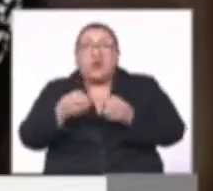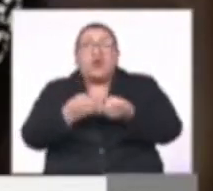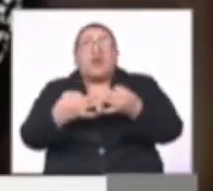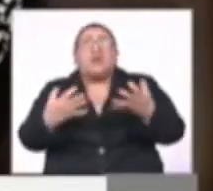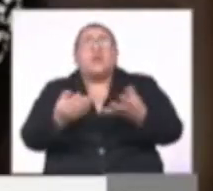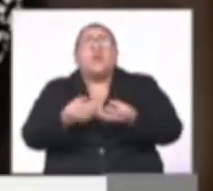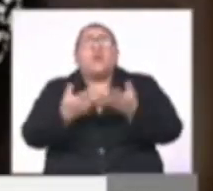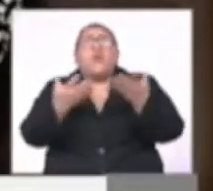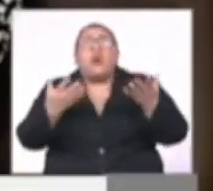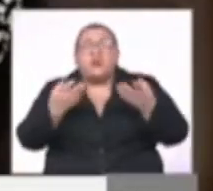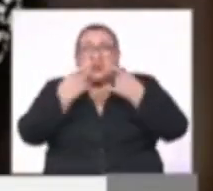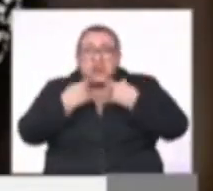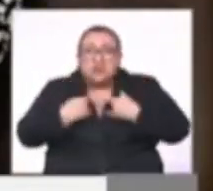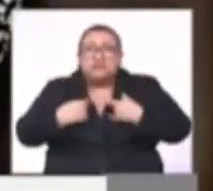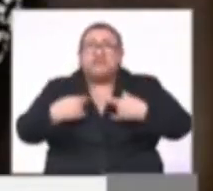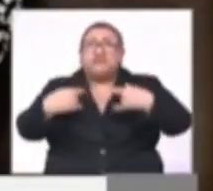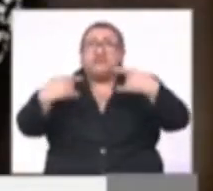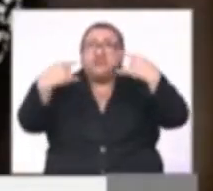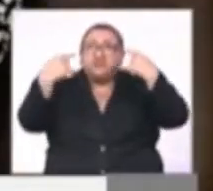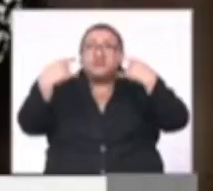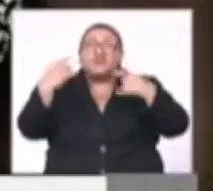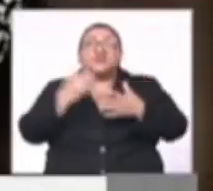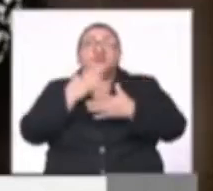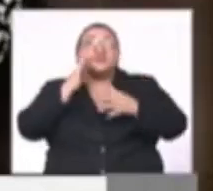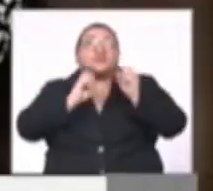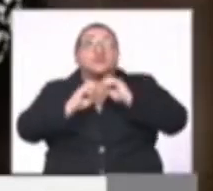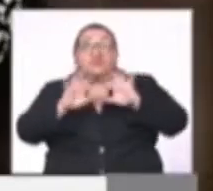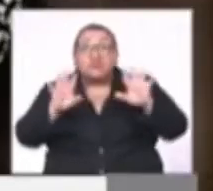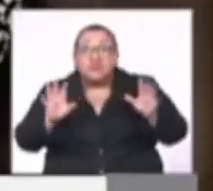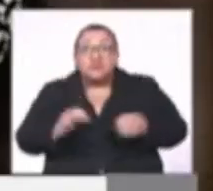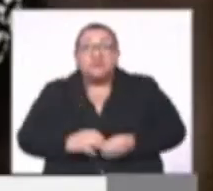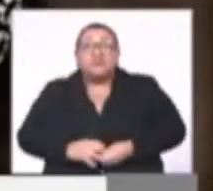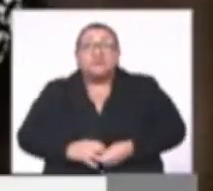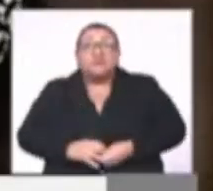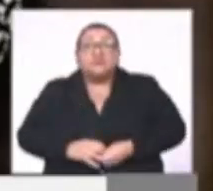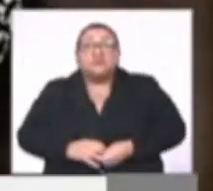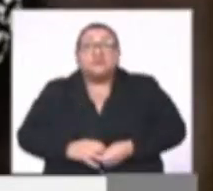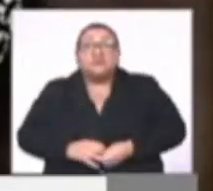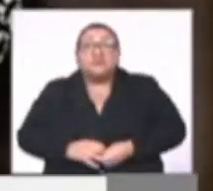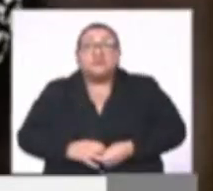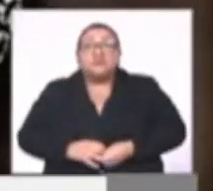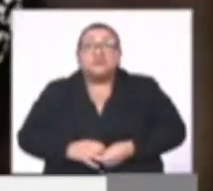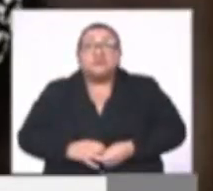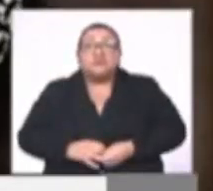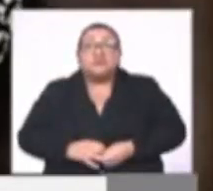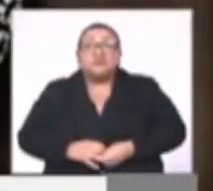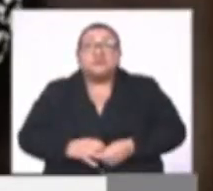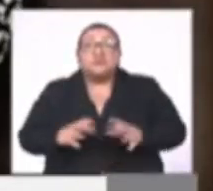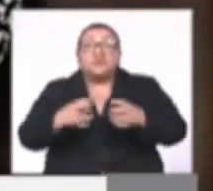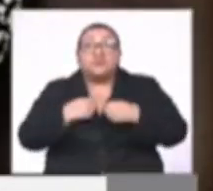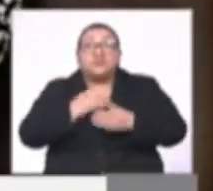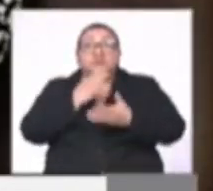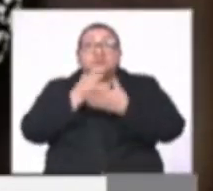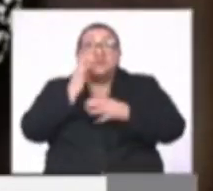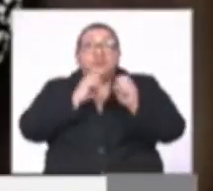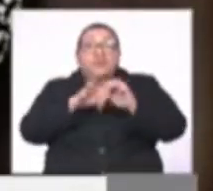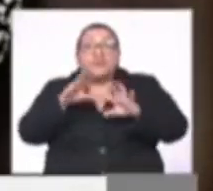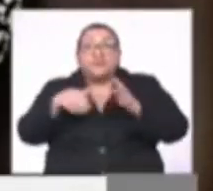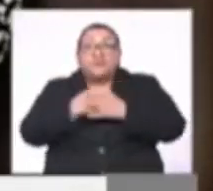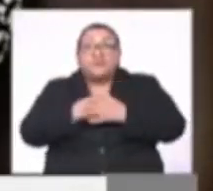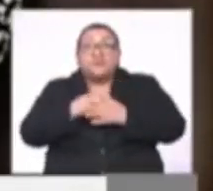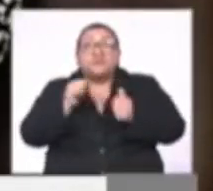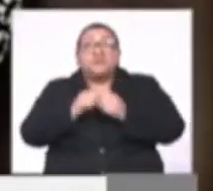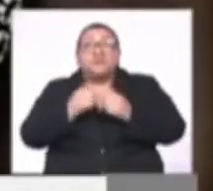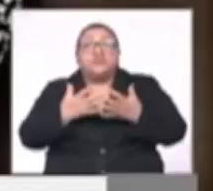de sustancia liberada, así como el área afectada en caso de tratarse de derrames líquidos, la afectación a la población y contaminación del ambiente frente